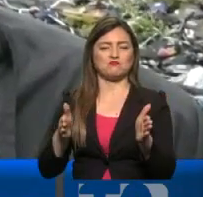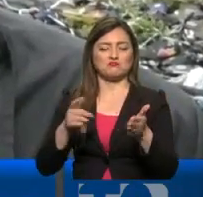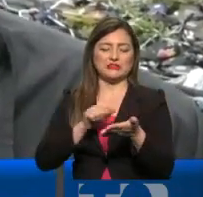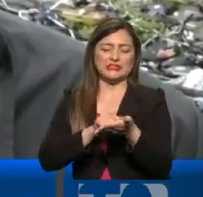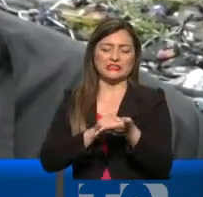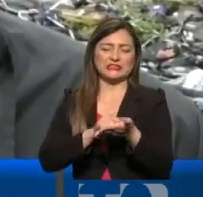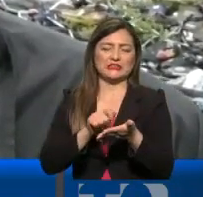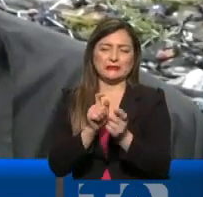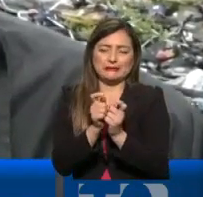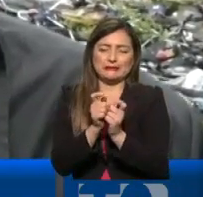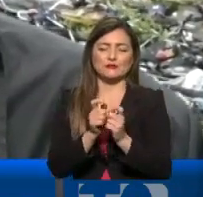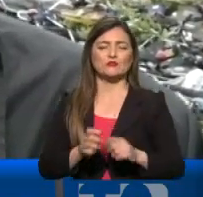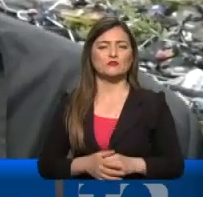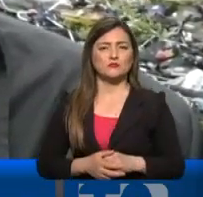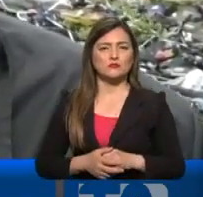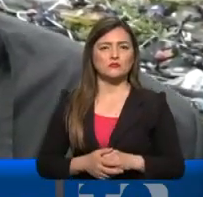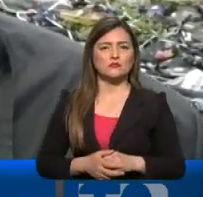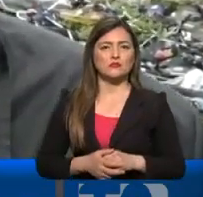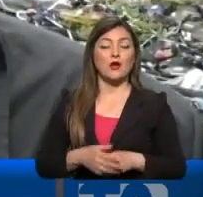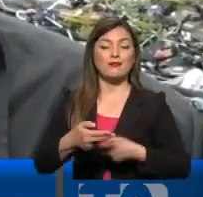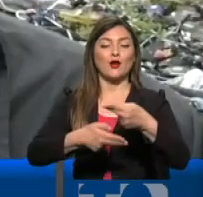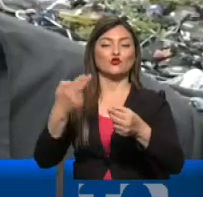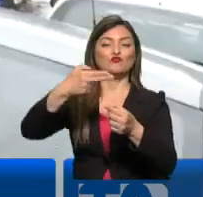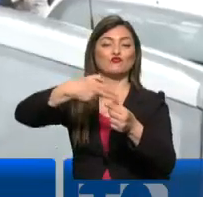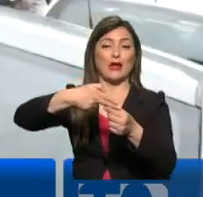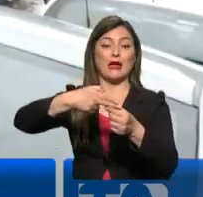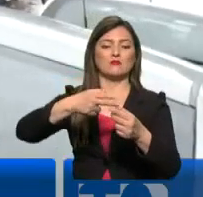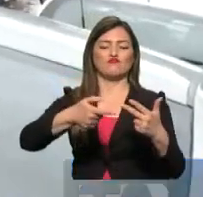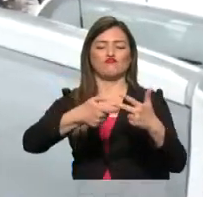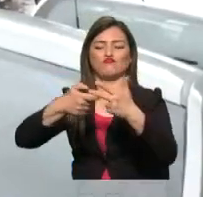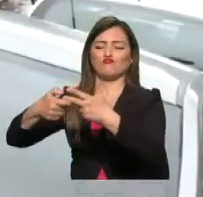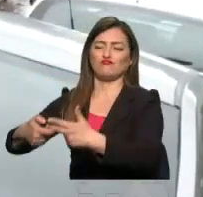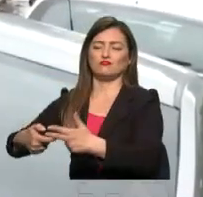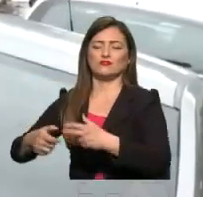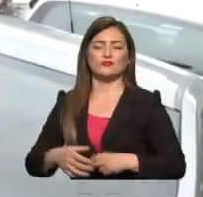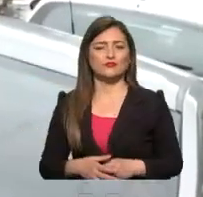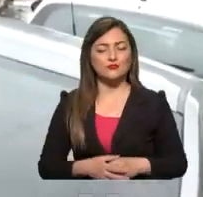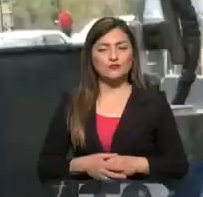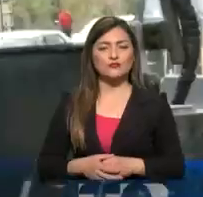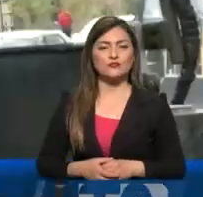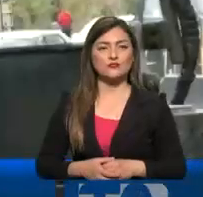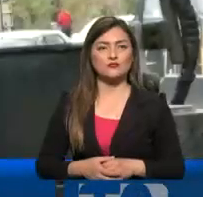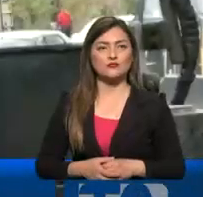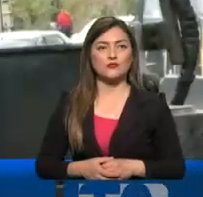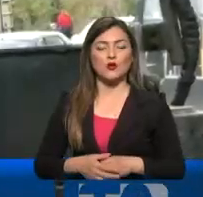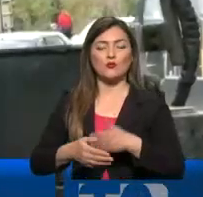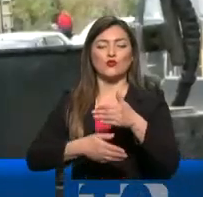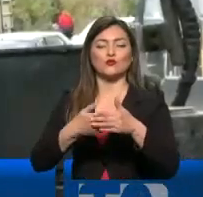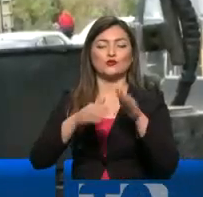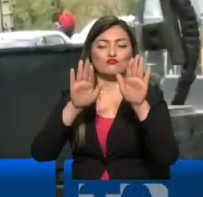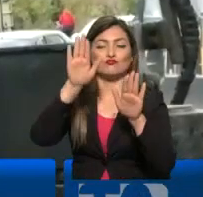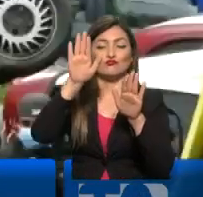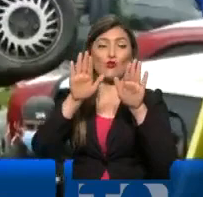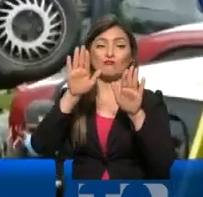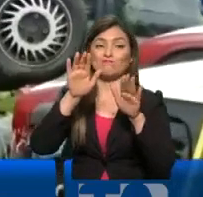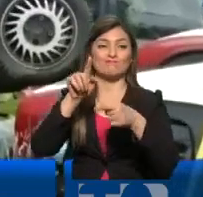retenidos por hidrocarburos y por contrabando los vehículos no entran en proceso de remate según el programa de